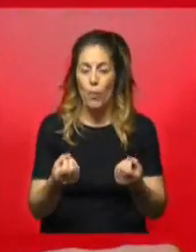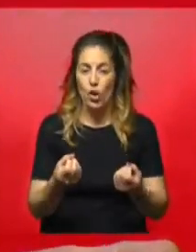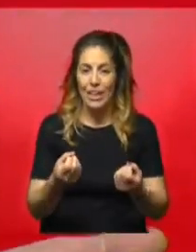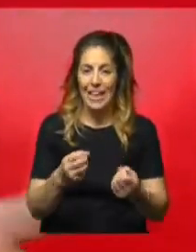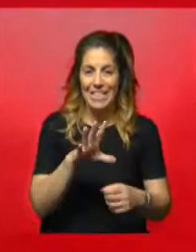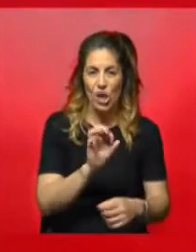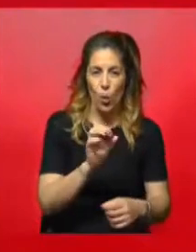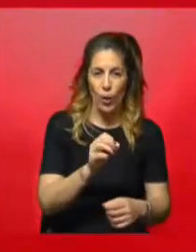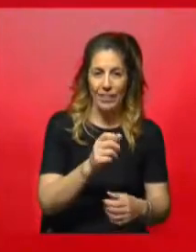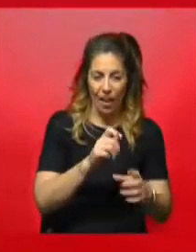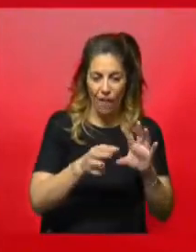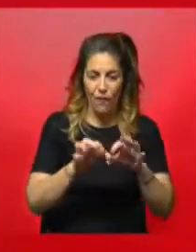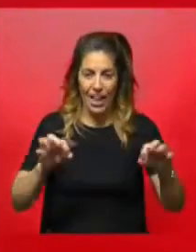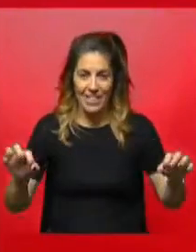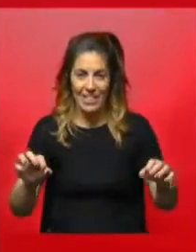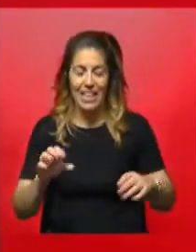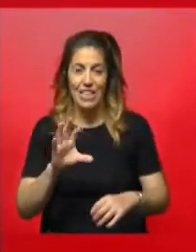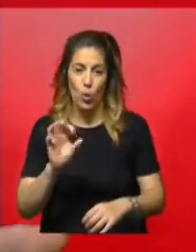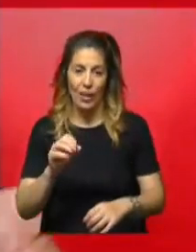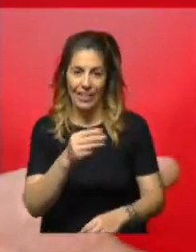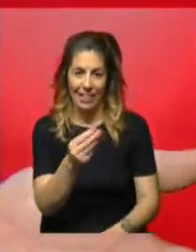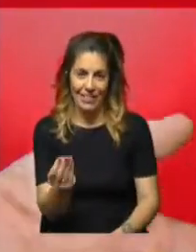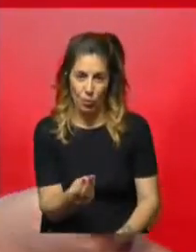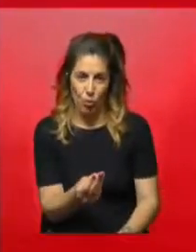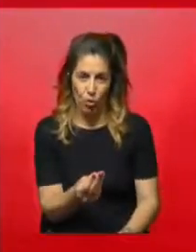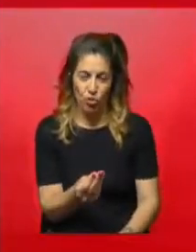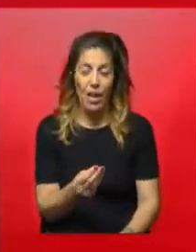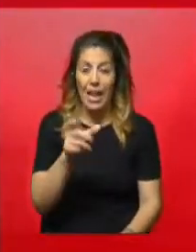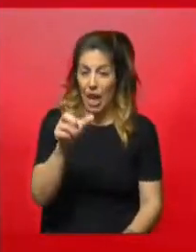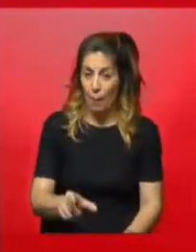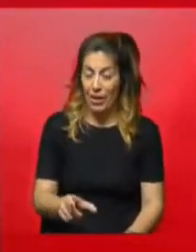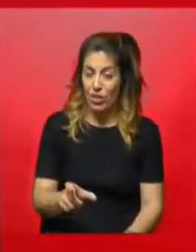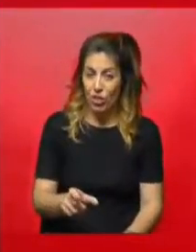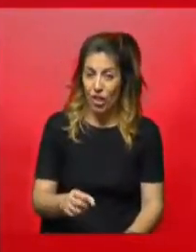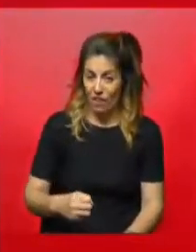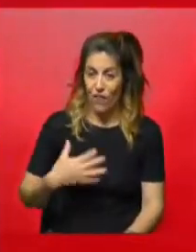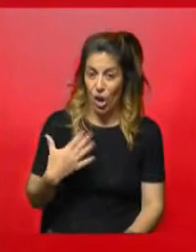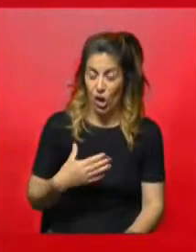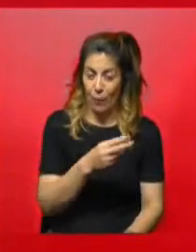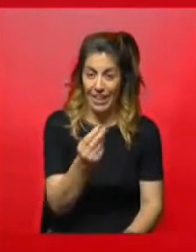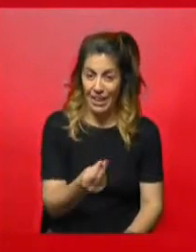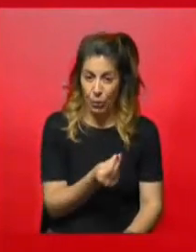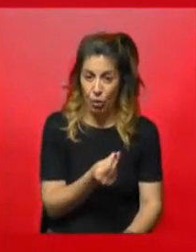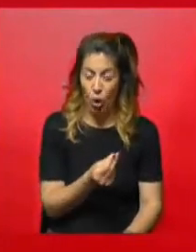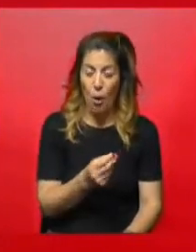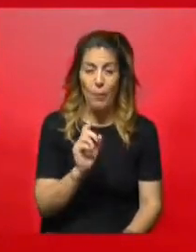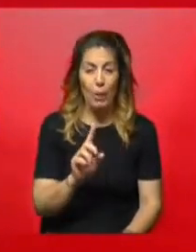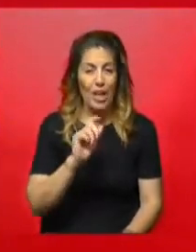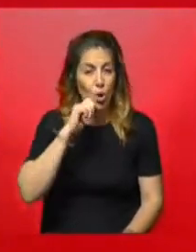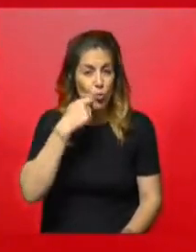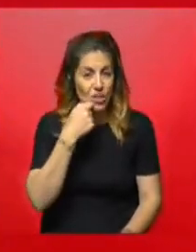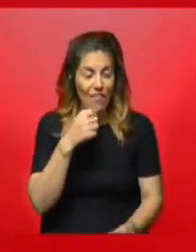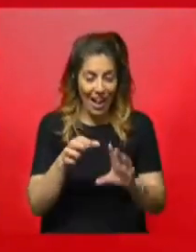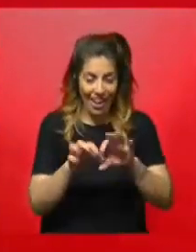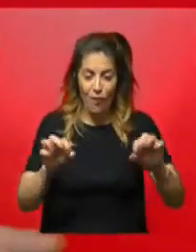bueno valoraba el dibujo pero quedaba muy encantado con la frase no que tampoco las elegí yo o sea que fue Silvana